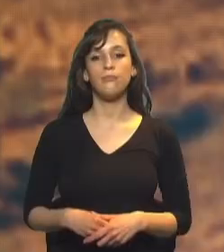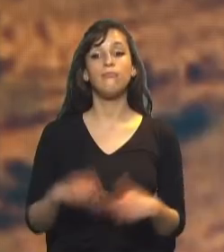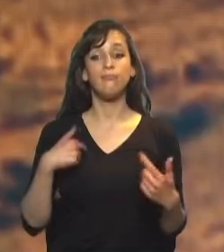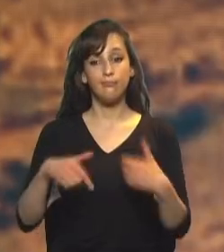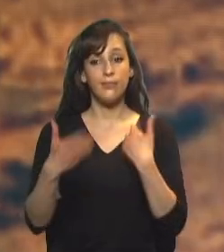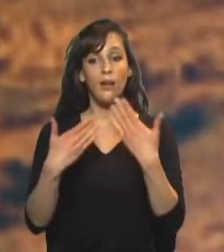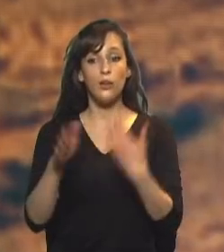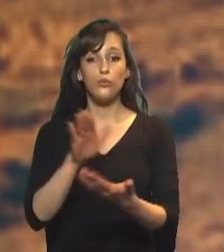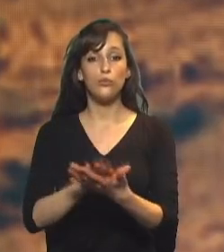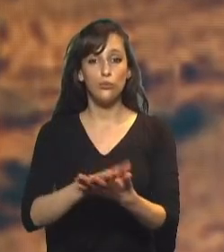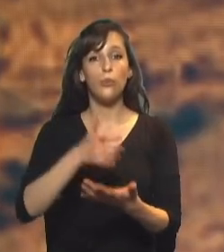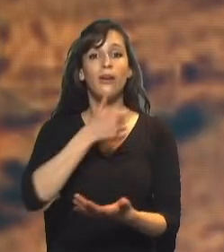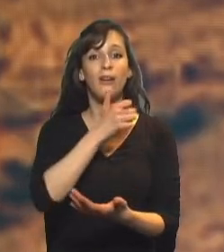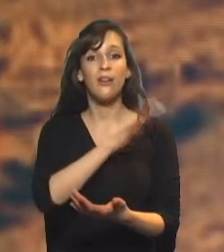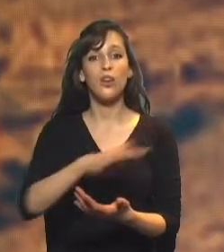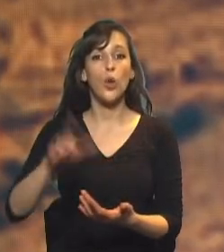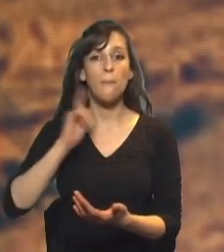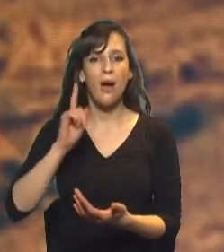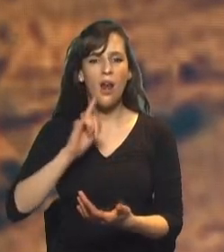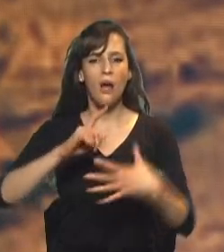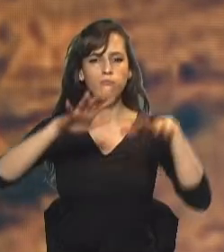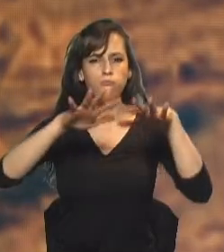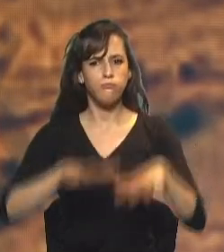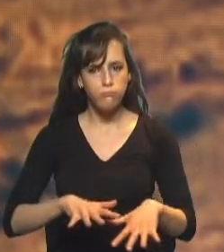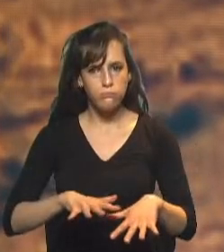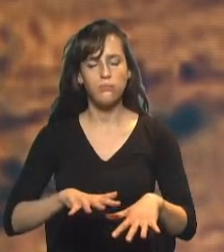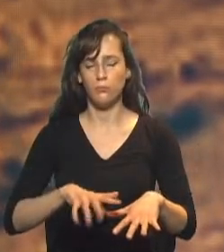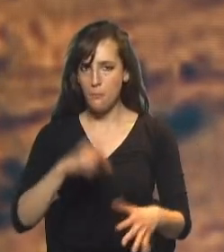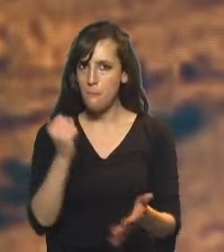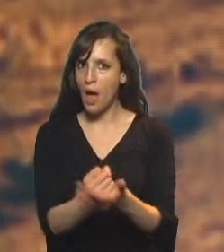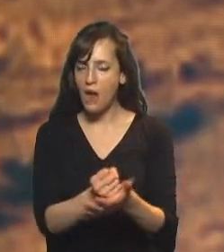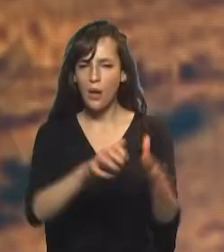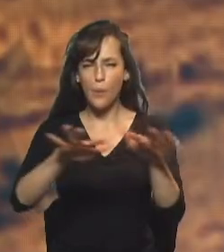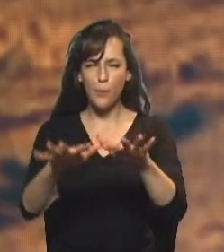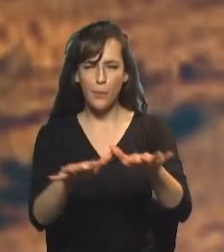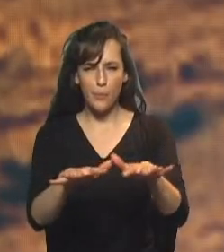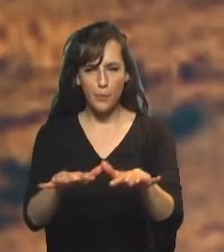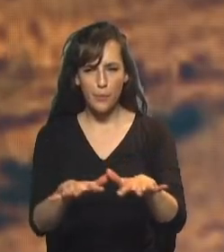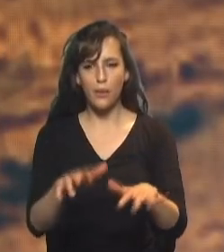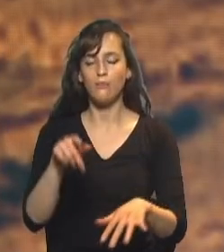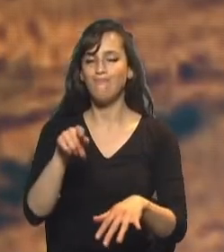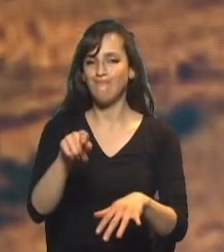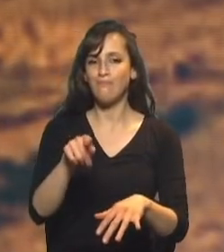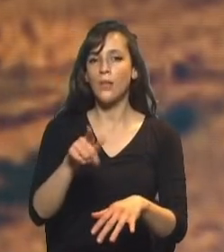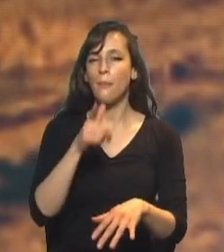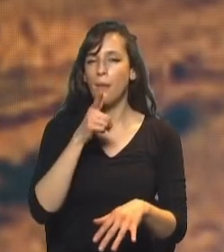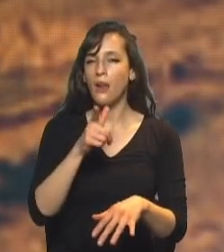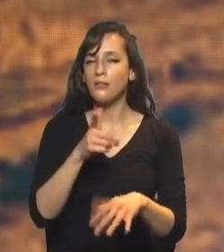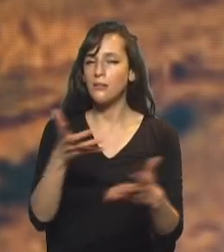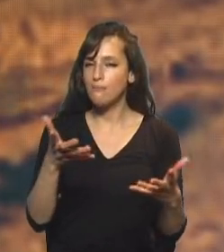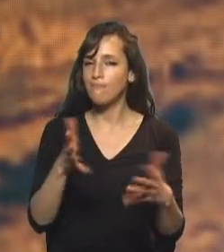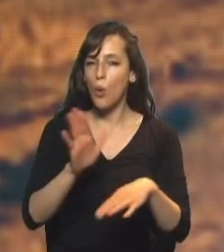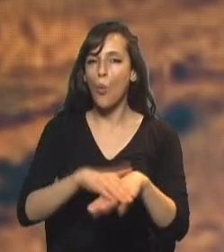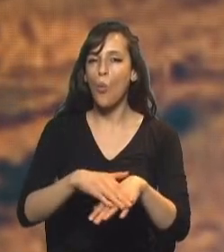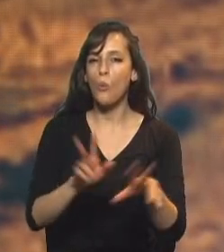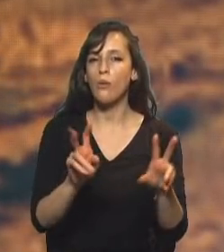vamos a hablar de la bajante del río Paraná, una bajante histórica y que probablemente tenga que ver con cuestiones vinculadas precisamente